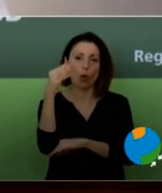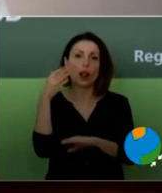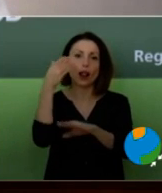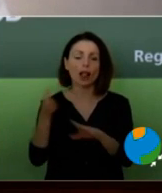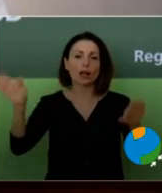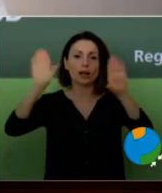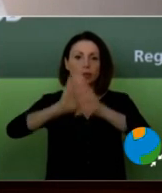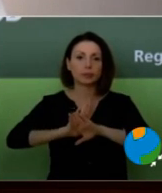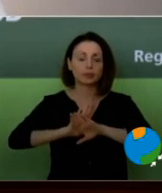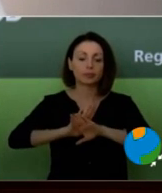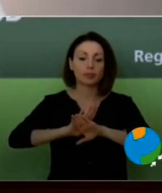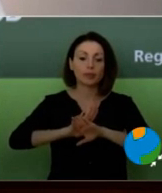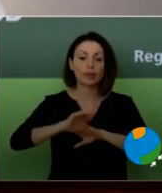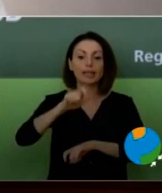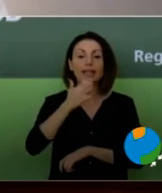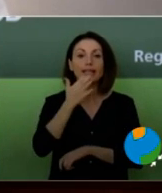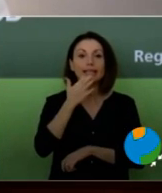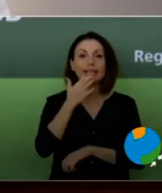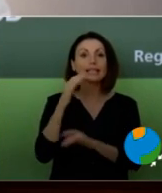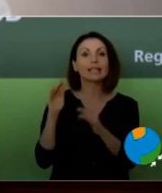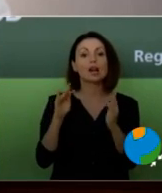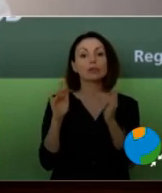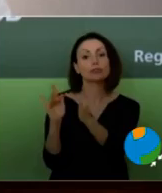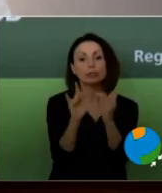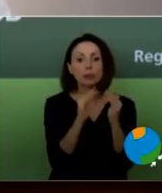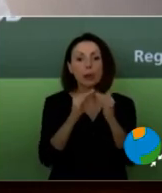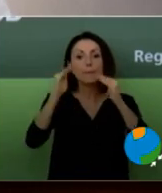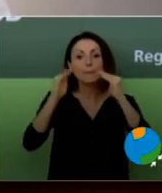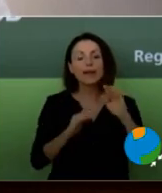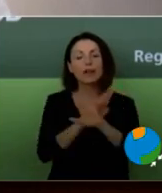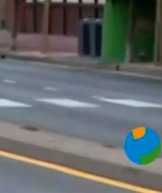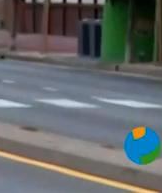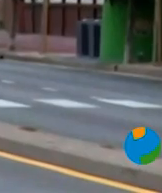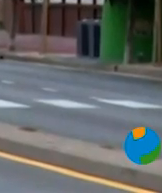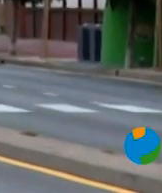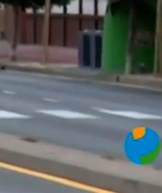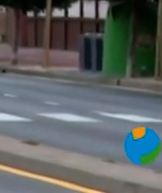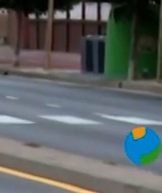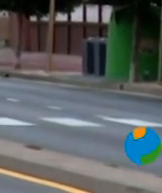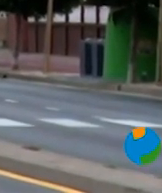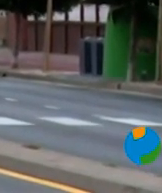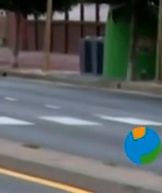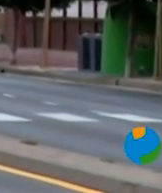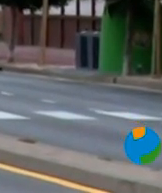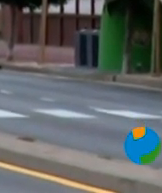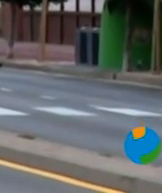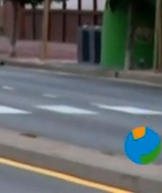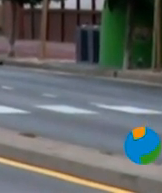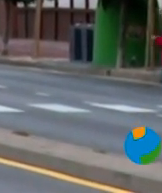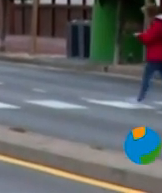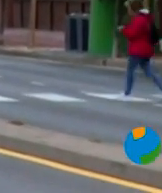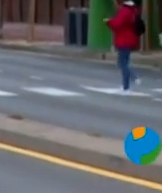tanto en tanto en cuanto consiga esa reducción de la interacción social tendrá un efecto una medida que además no tiene la repercusión